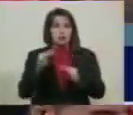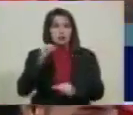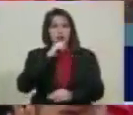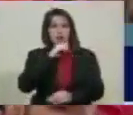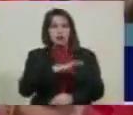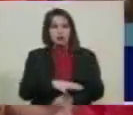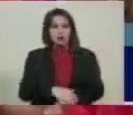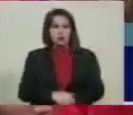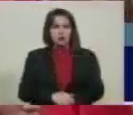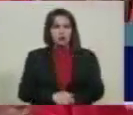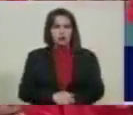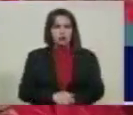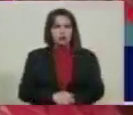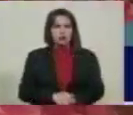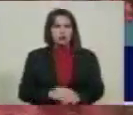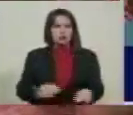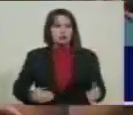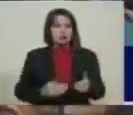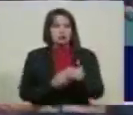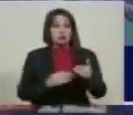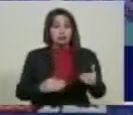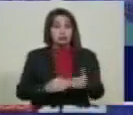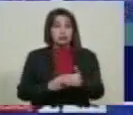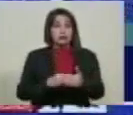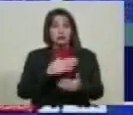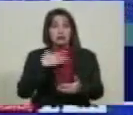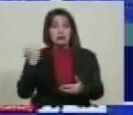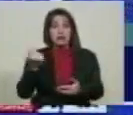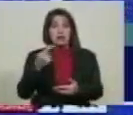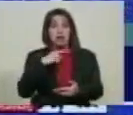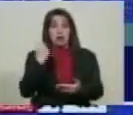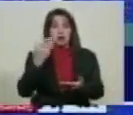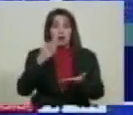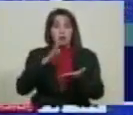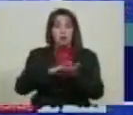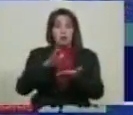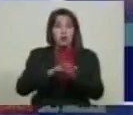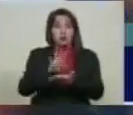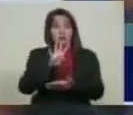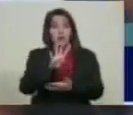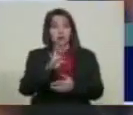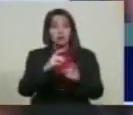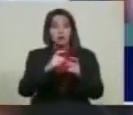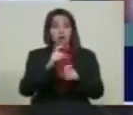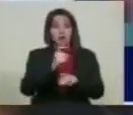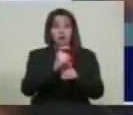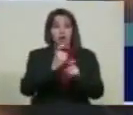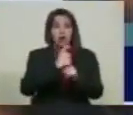historia del intento de asesinato político del pasado 4 de agosto.